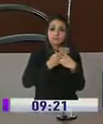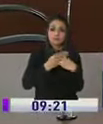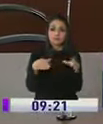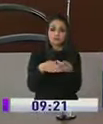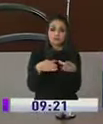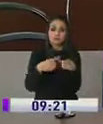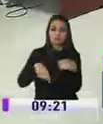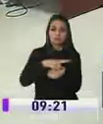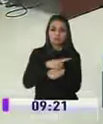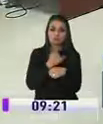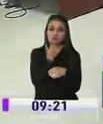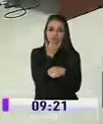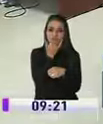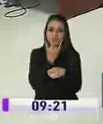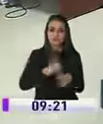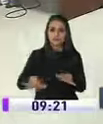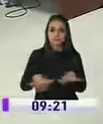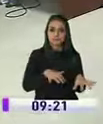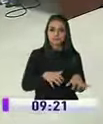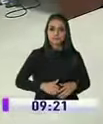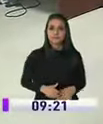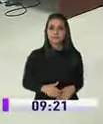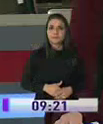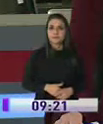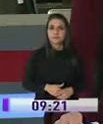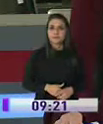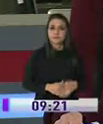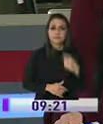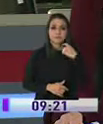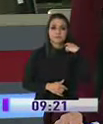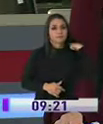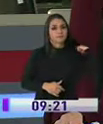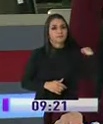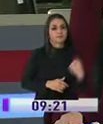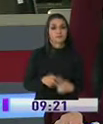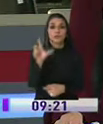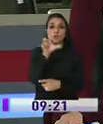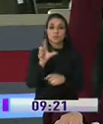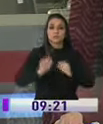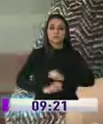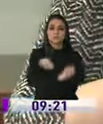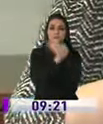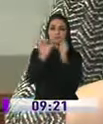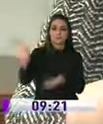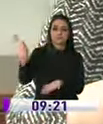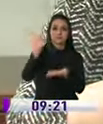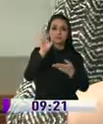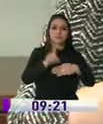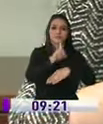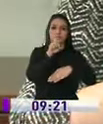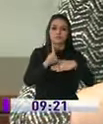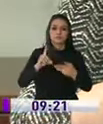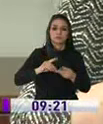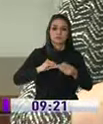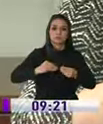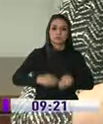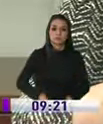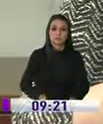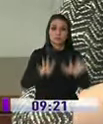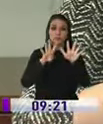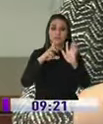ilícita, informó Héctor Romero. La mañana de este lunes, la representante de la Dirección Zonal 9 del Servicio de